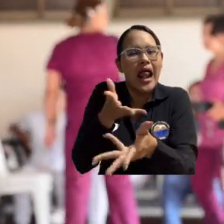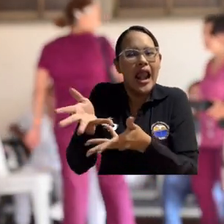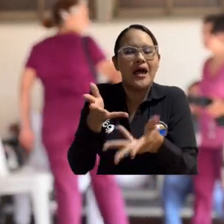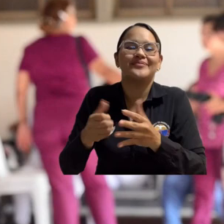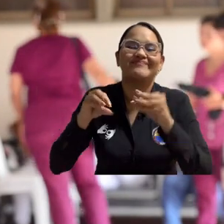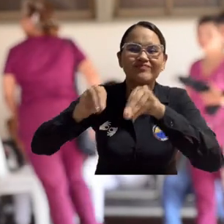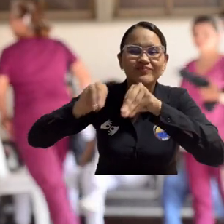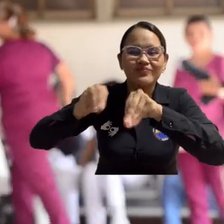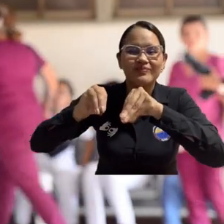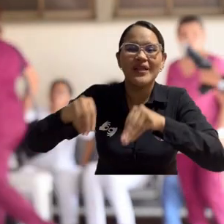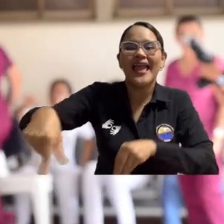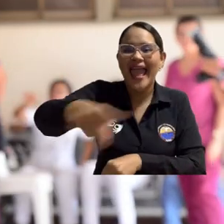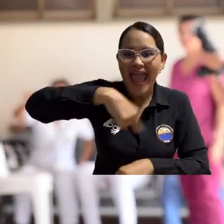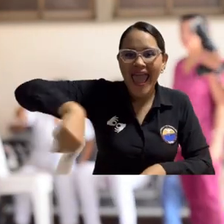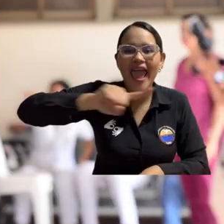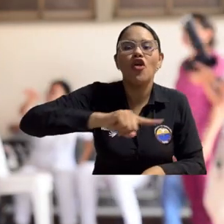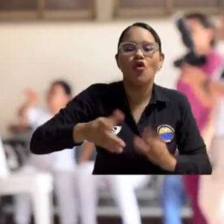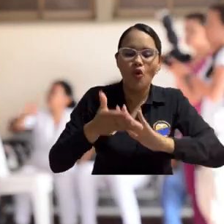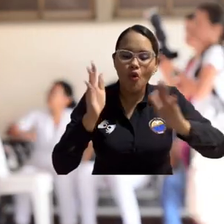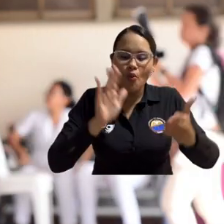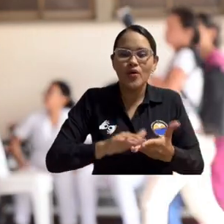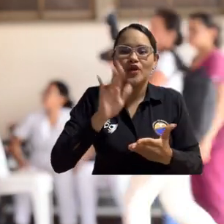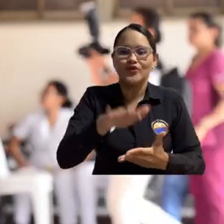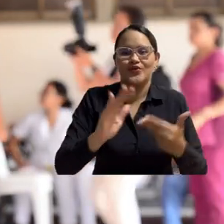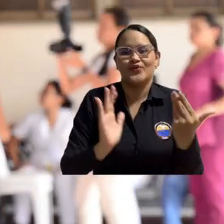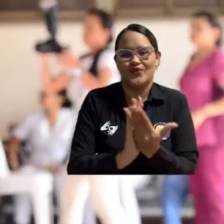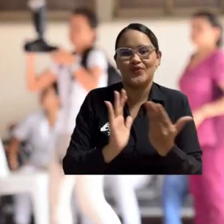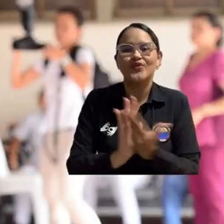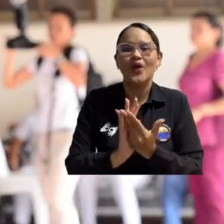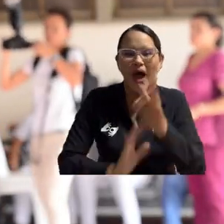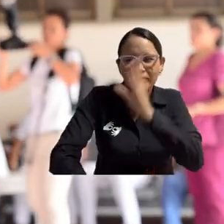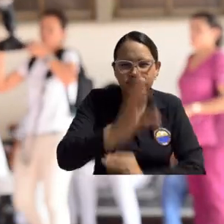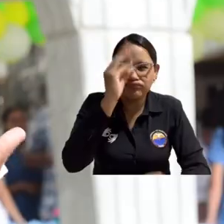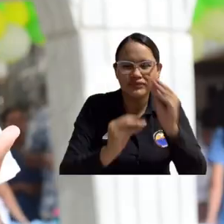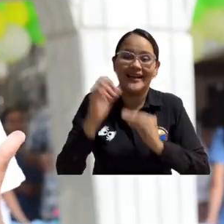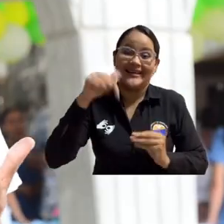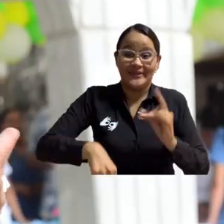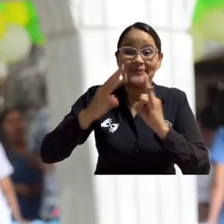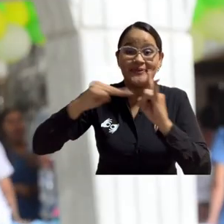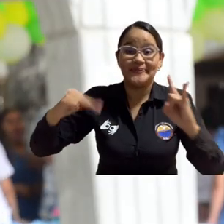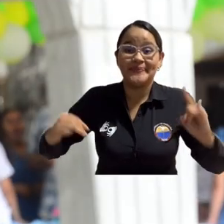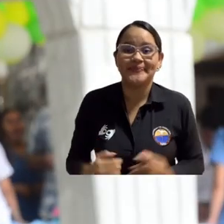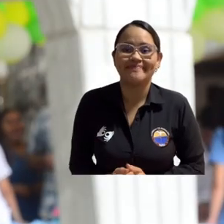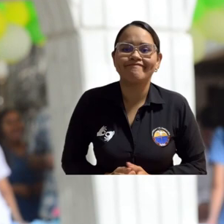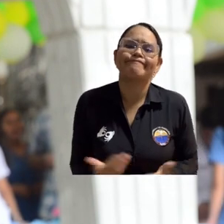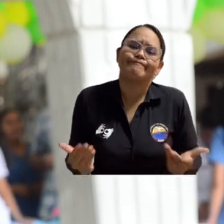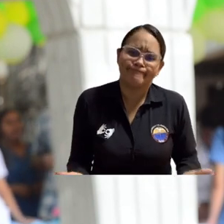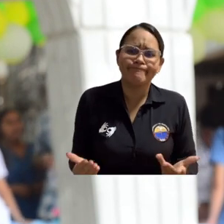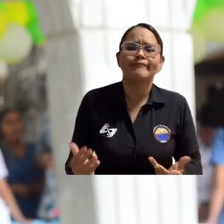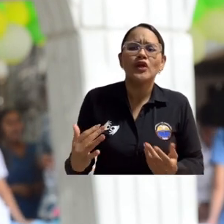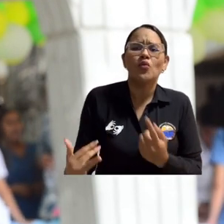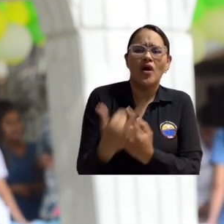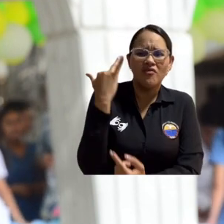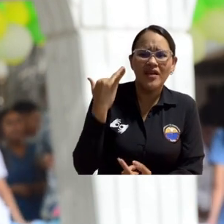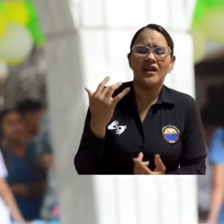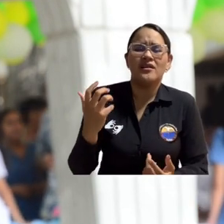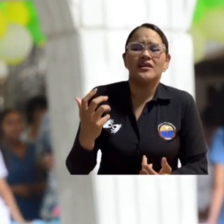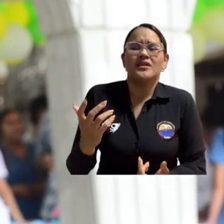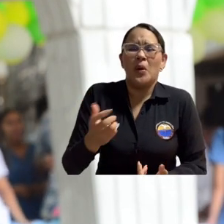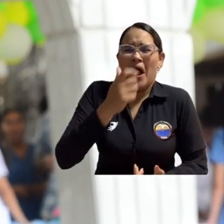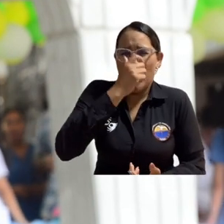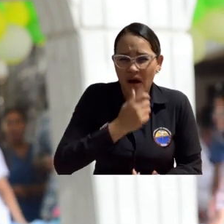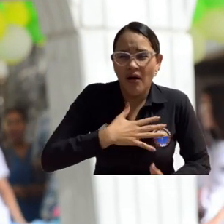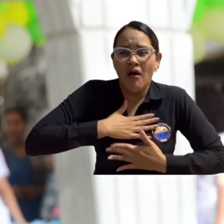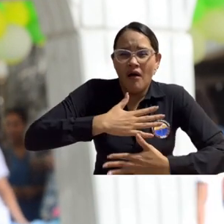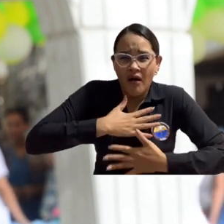pues qué más que importante que compartirlo con toda la comunidad educativa de la uni Magdalena este tipo de enfermedades pueden llevar enfermedades respiratorias enfermedades